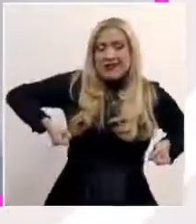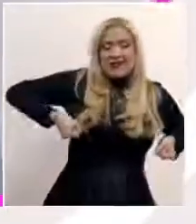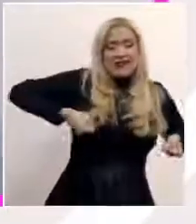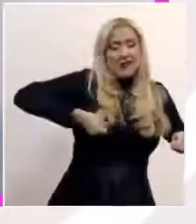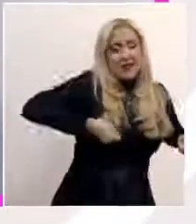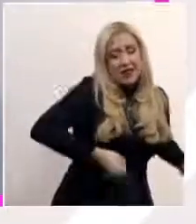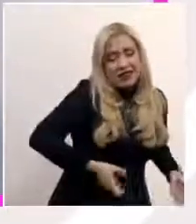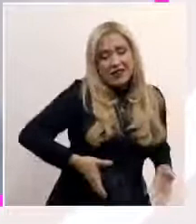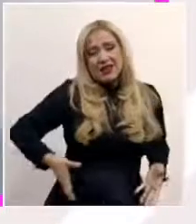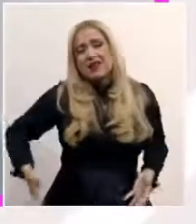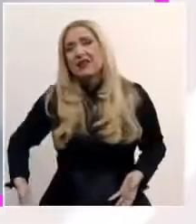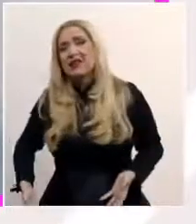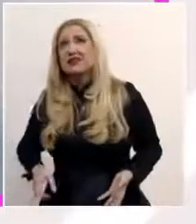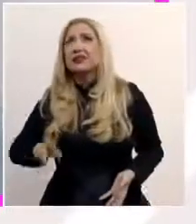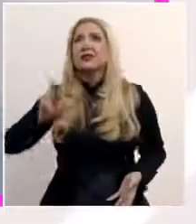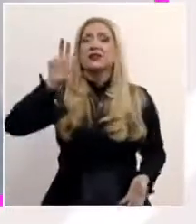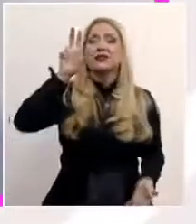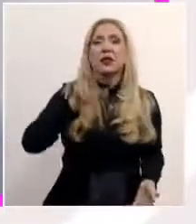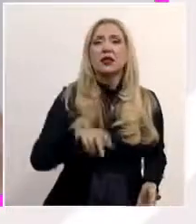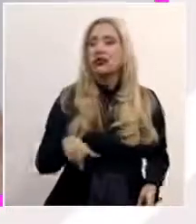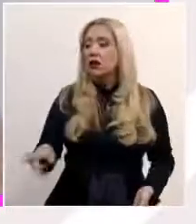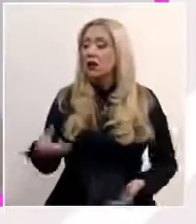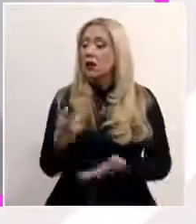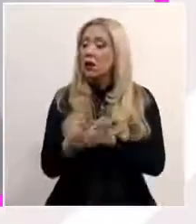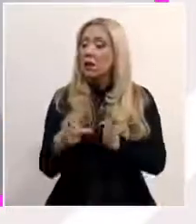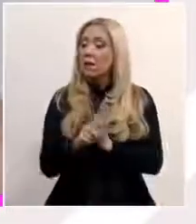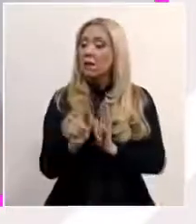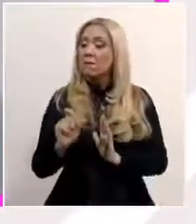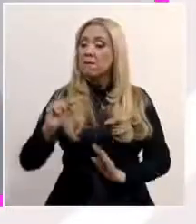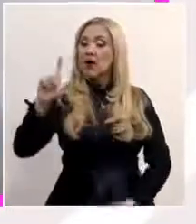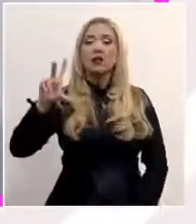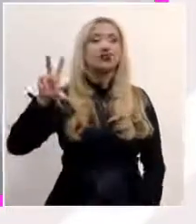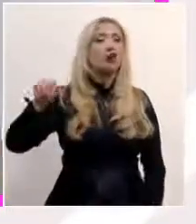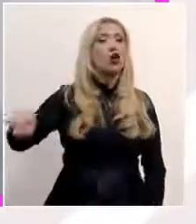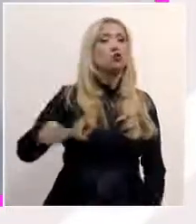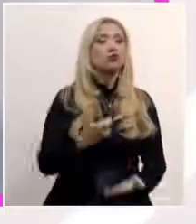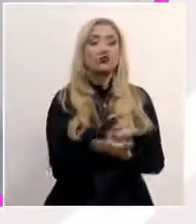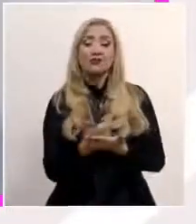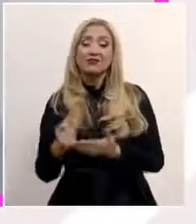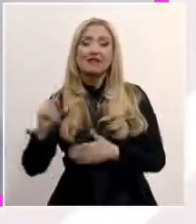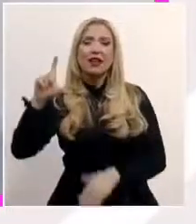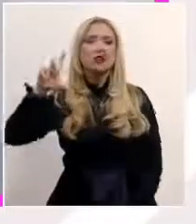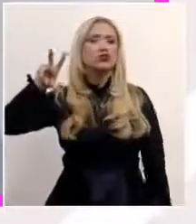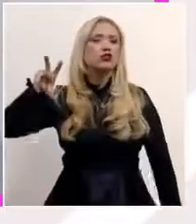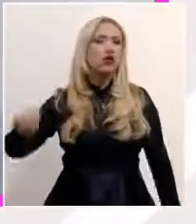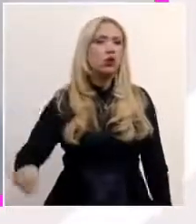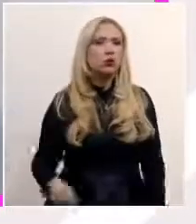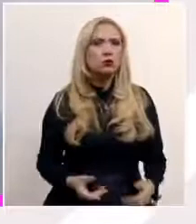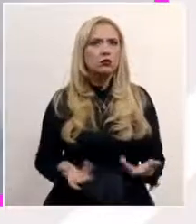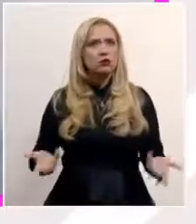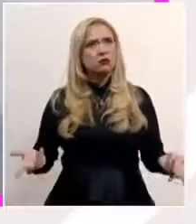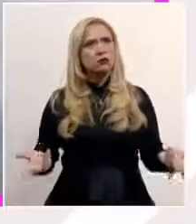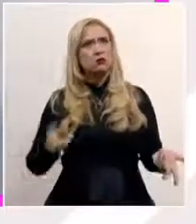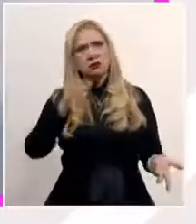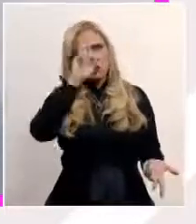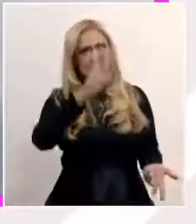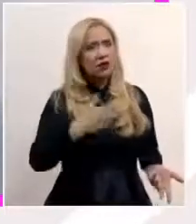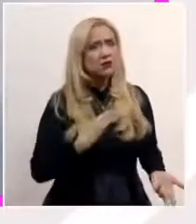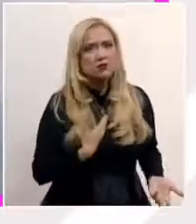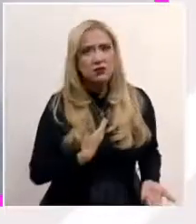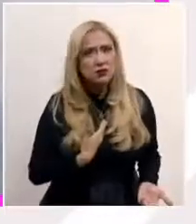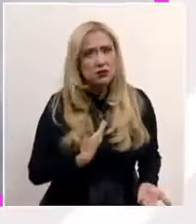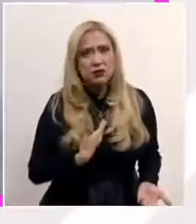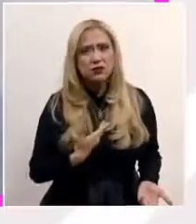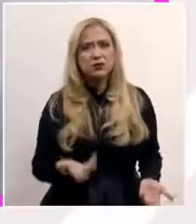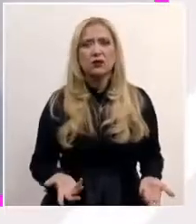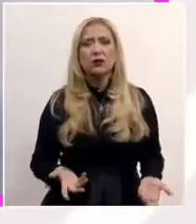les contemple para ascensos, que se cambien sus condiciones, ¿no?, laborales en su perjuicio. Empleadas, por ejemplo,